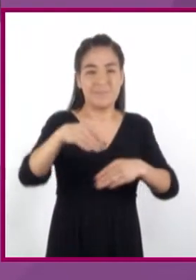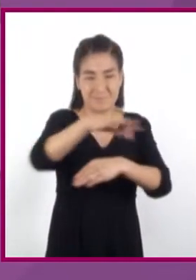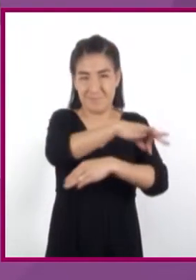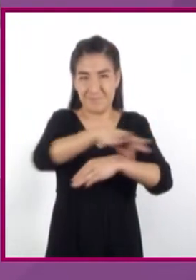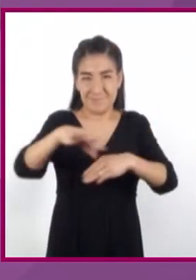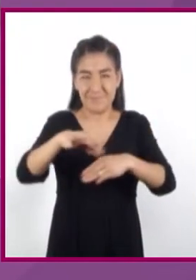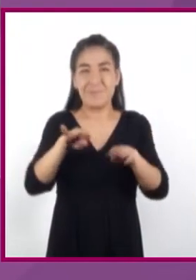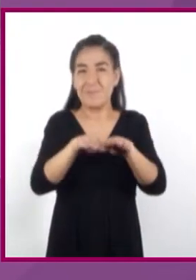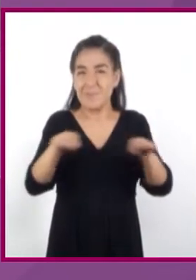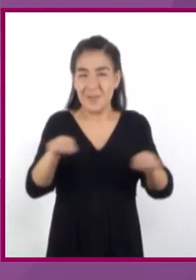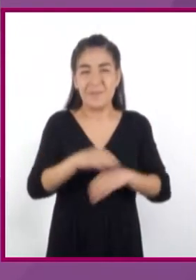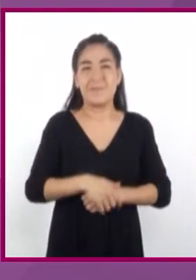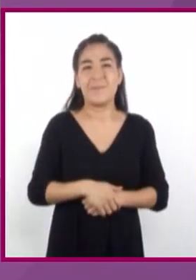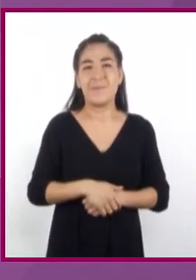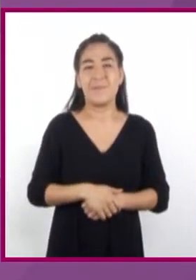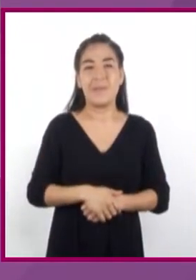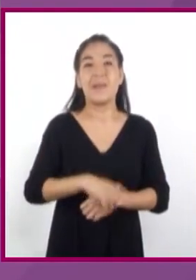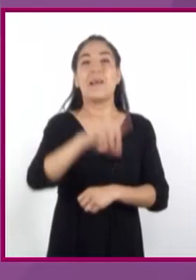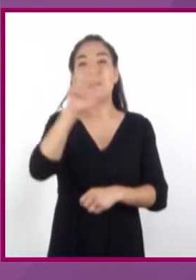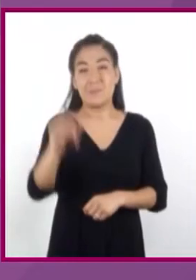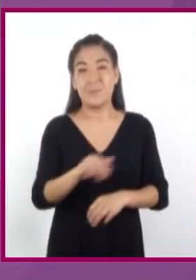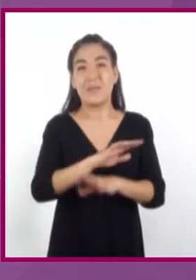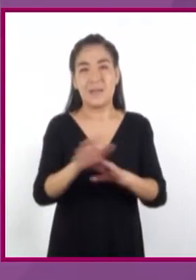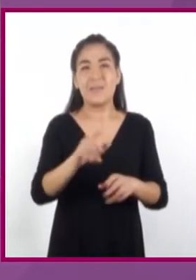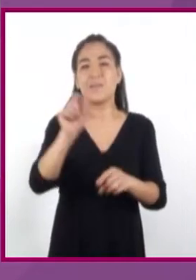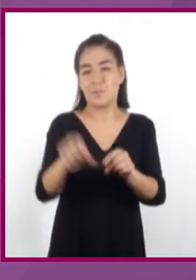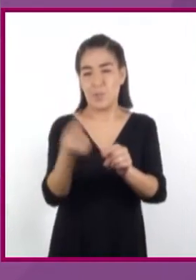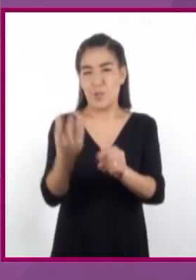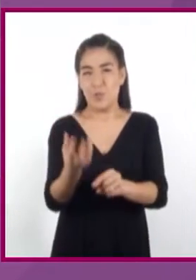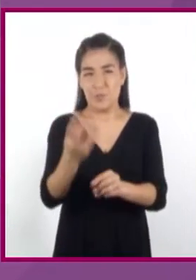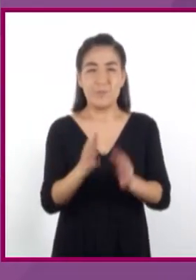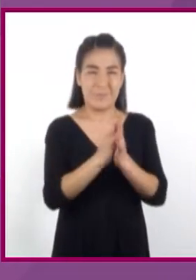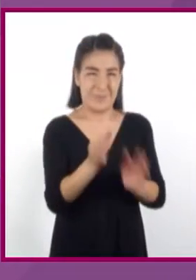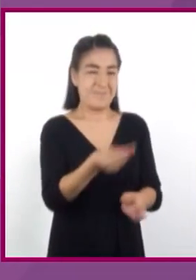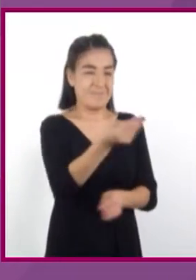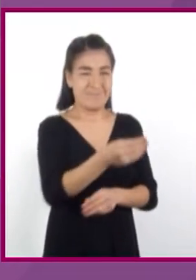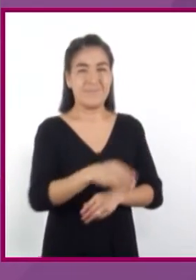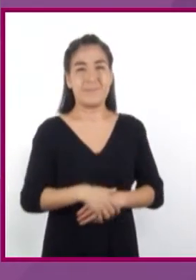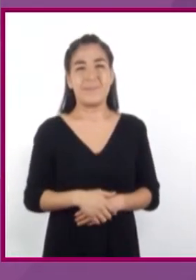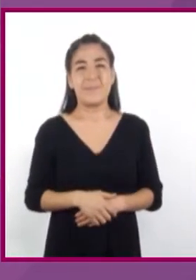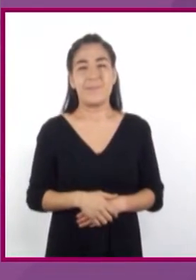calentarlo. Y ahora vamos a prender el mechero. ¿Me lo puedes agarrar?